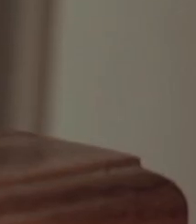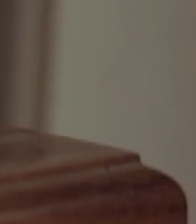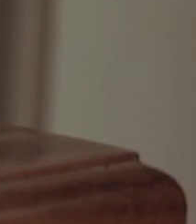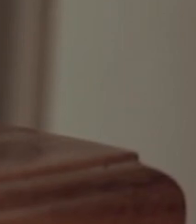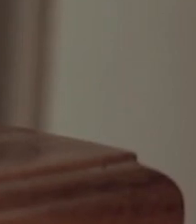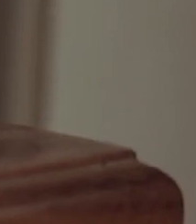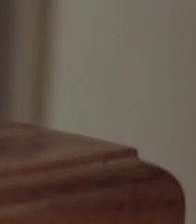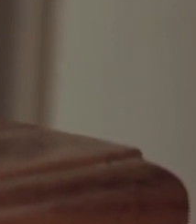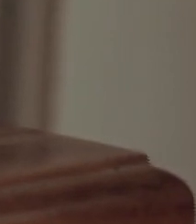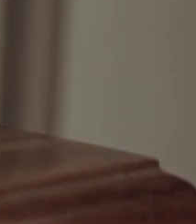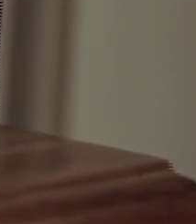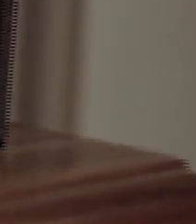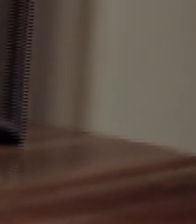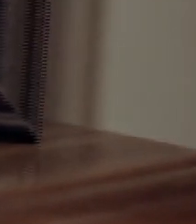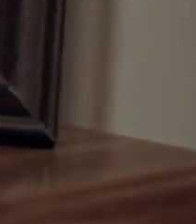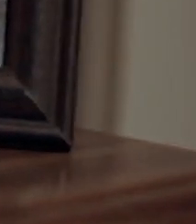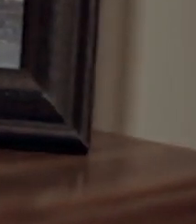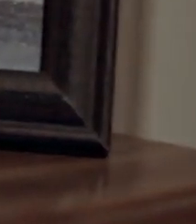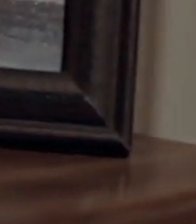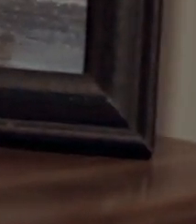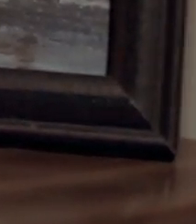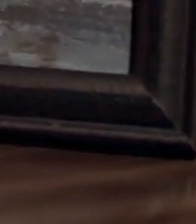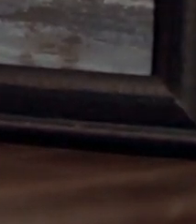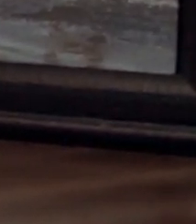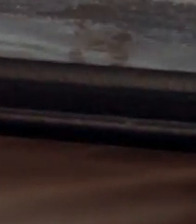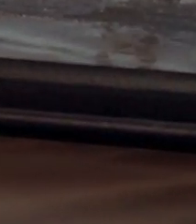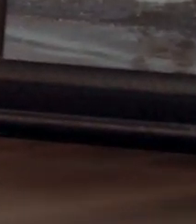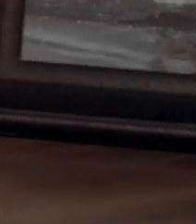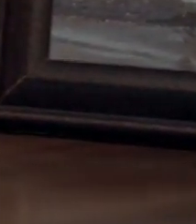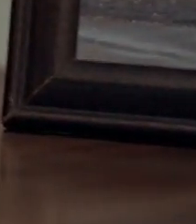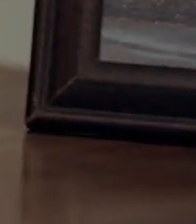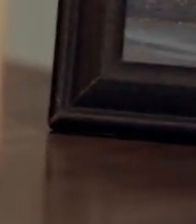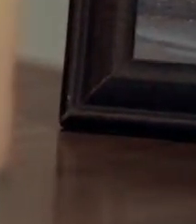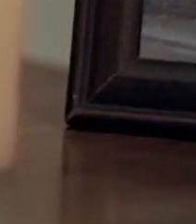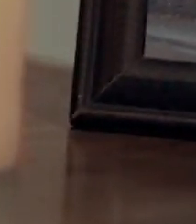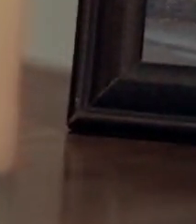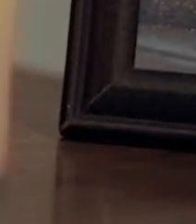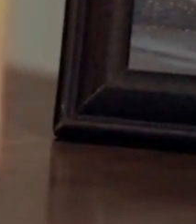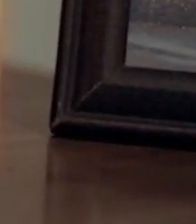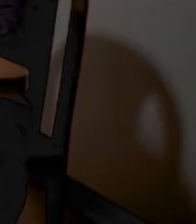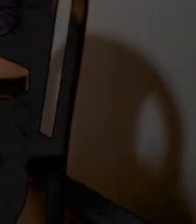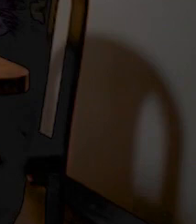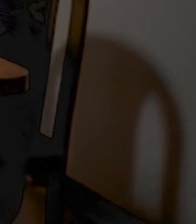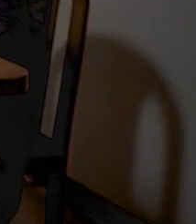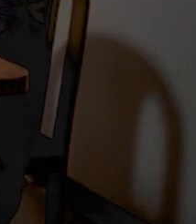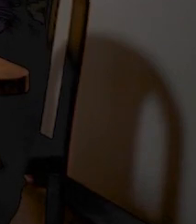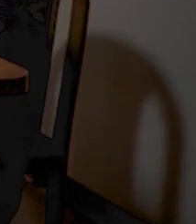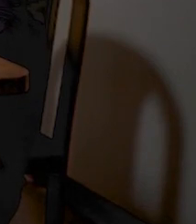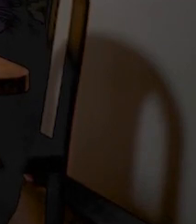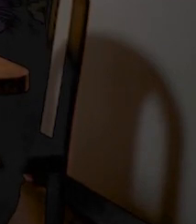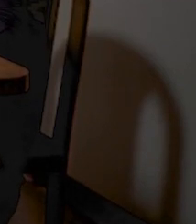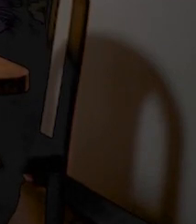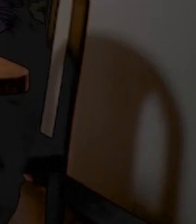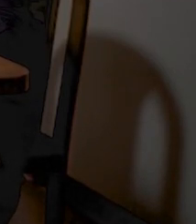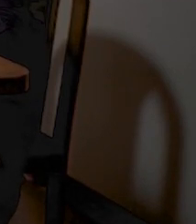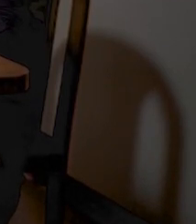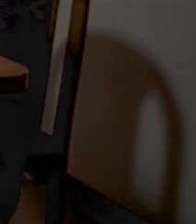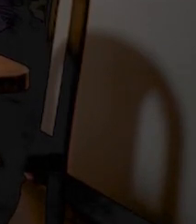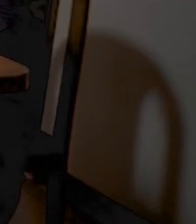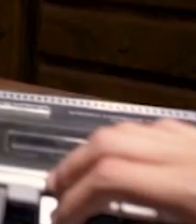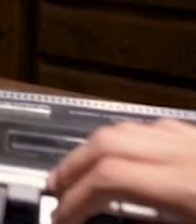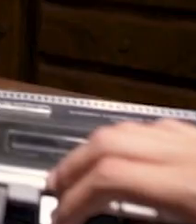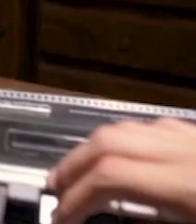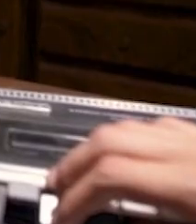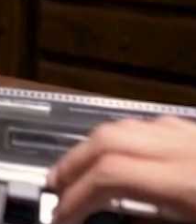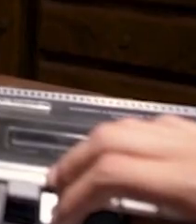en sus aguas el significado de la paz. Me pierdo en la inmensidad de su mar. Siempre quiero regresar. ¿Fue el